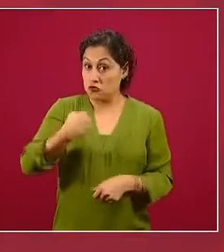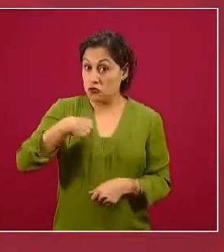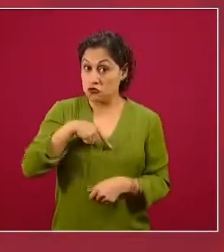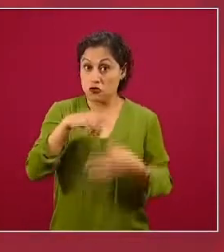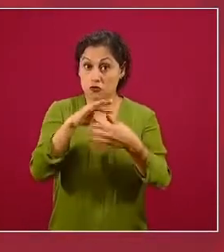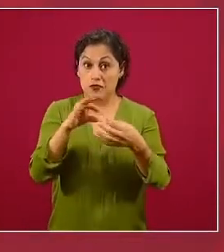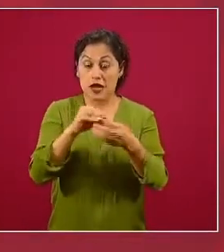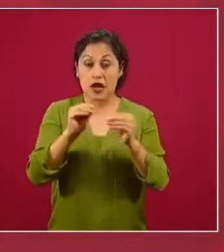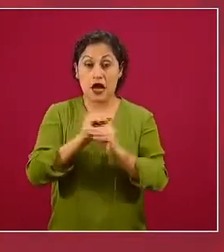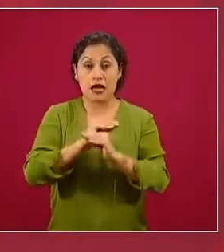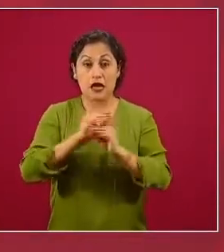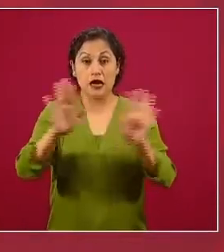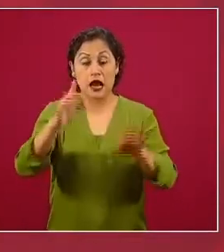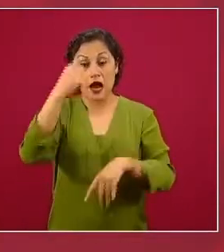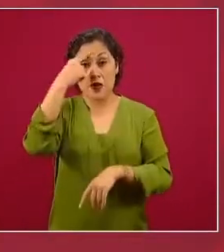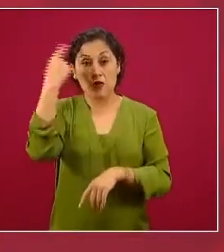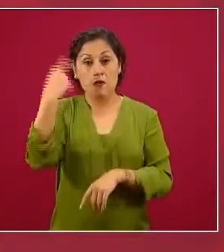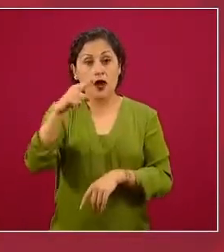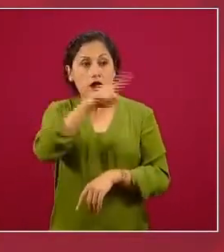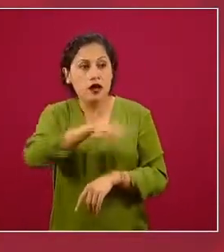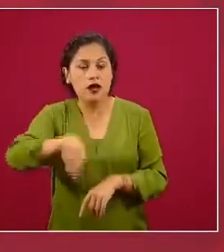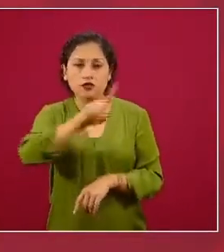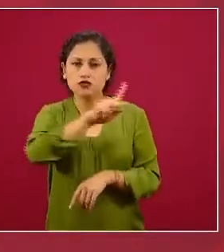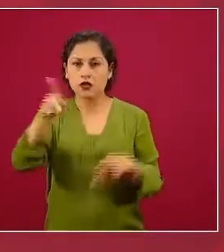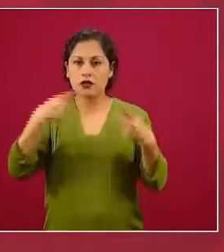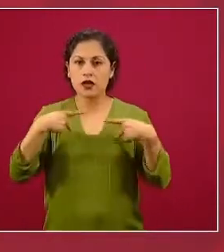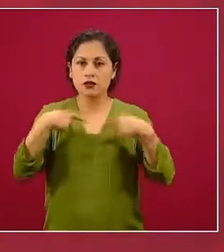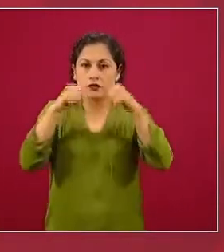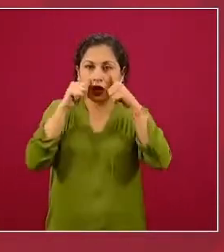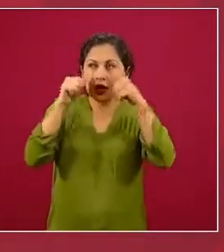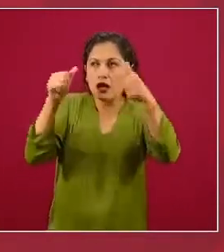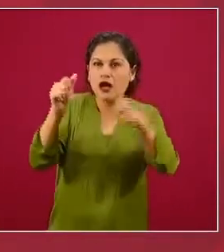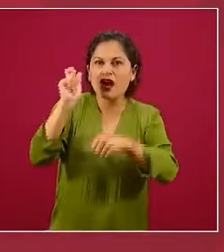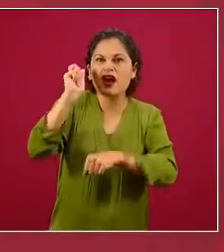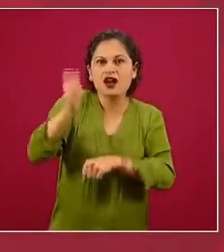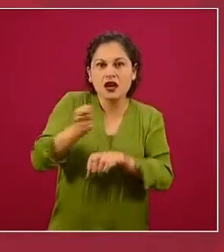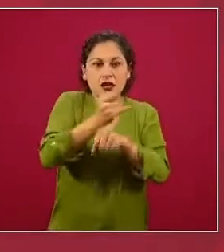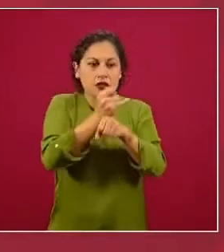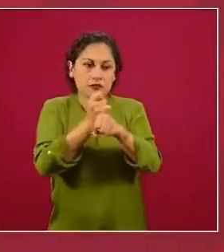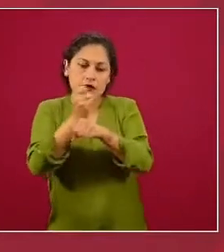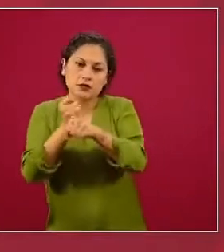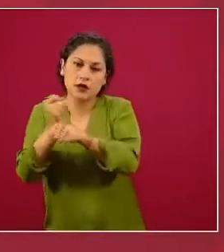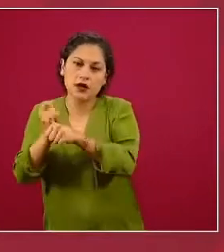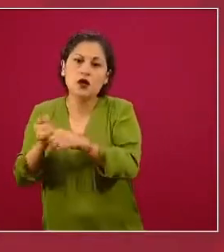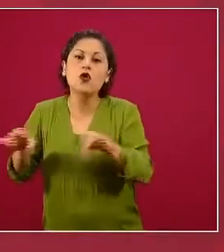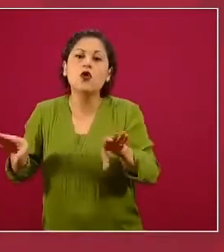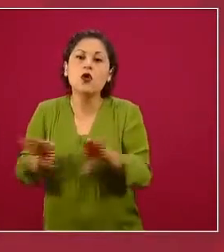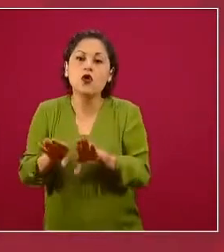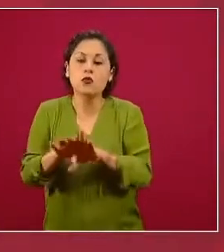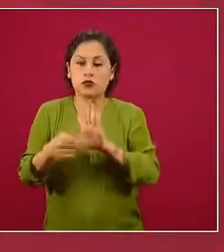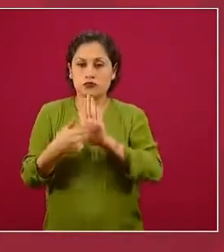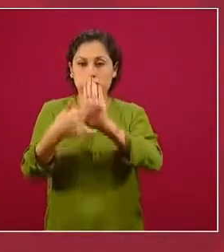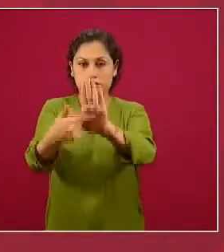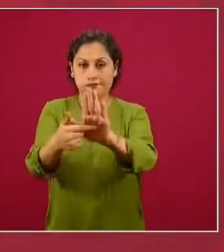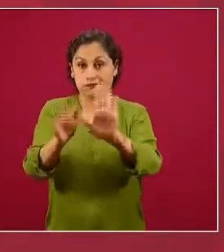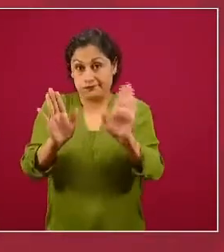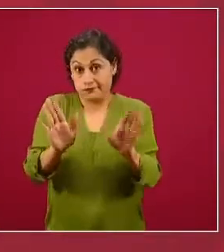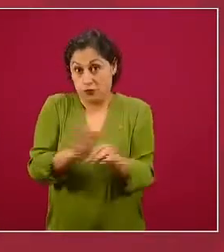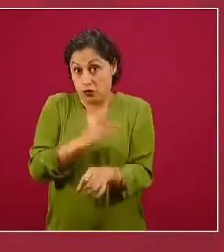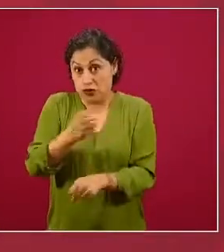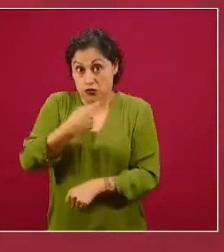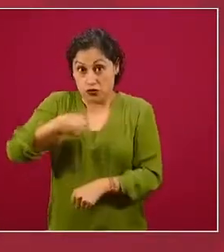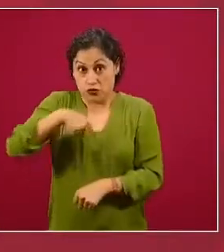es la evaluación de los indicadores y lo que resultó. Entonces, no recomendamos que una entidad federativa, cuando obtiene un